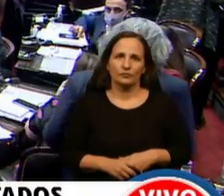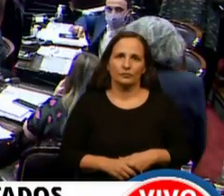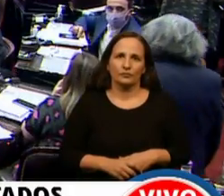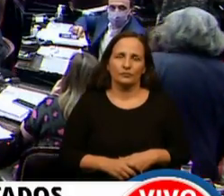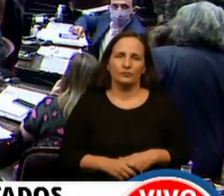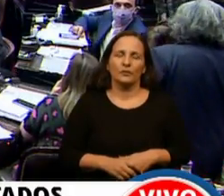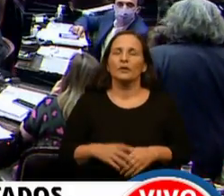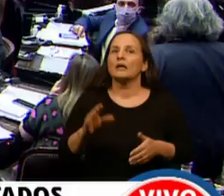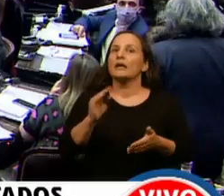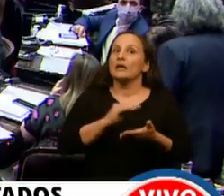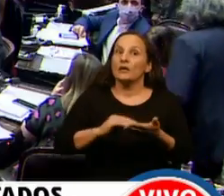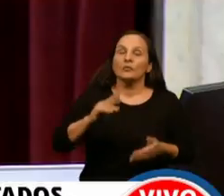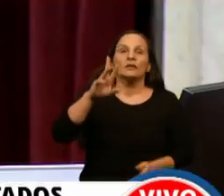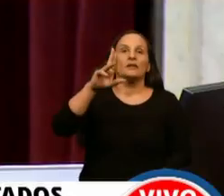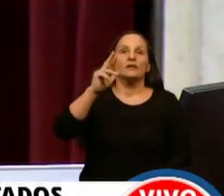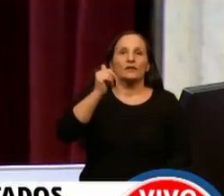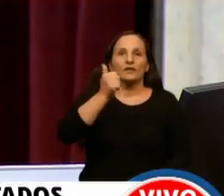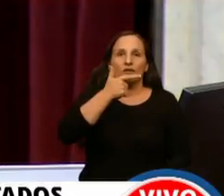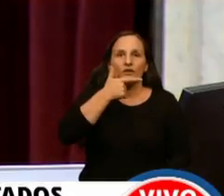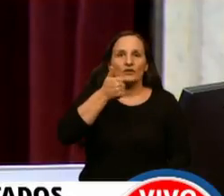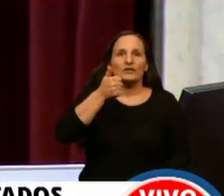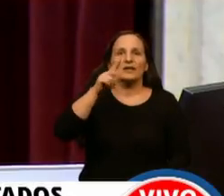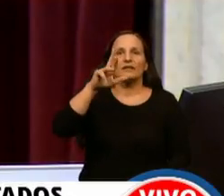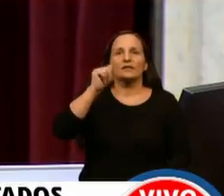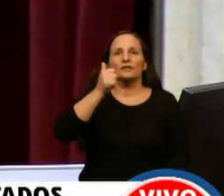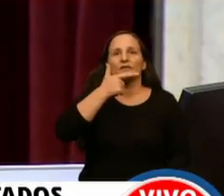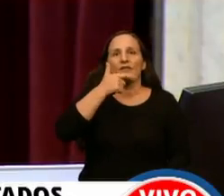y diputada rosa rosario muñoz